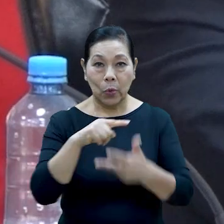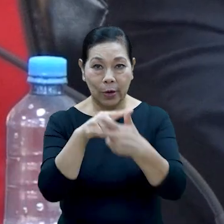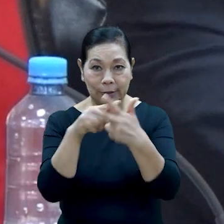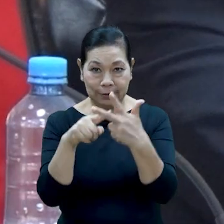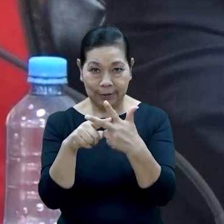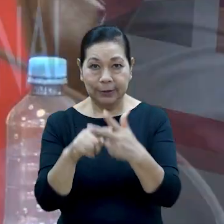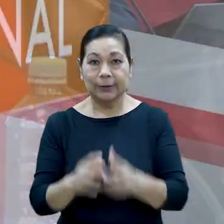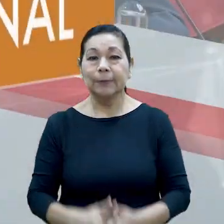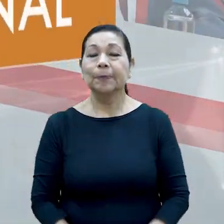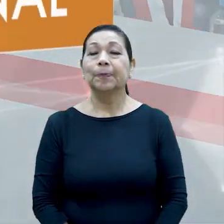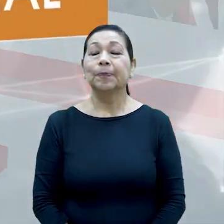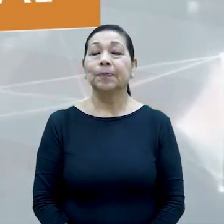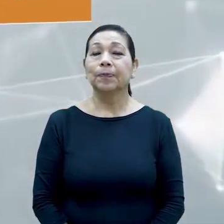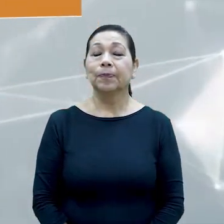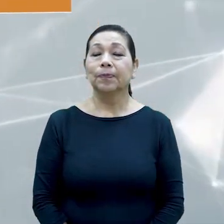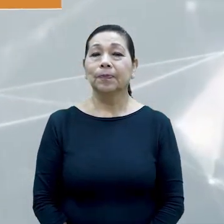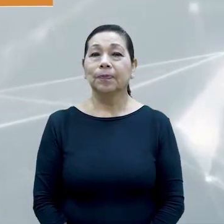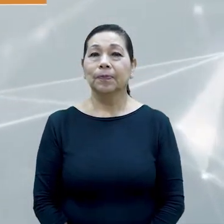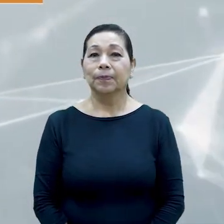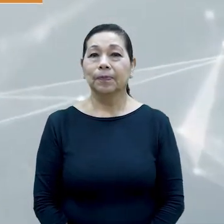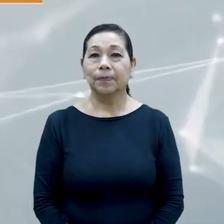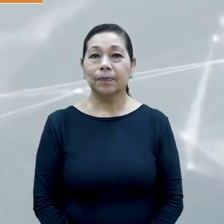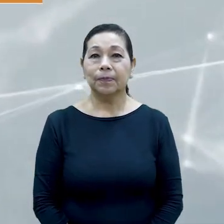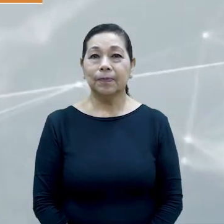Ochoa Cardich.